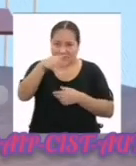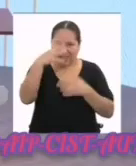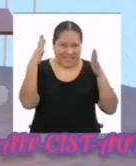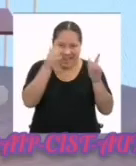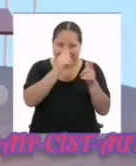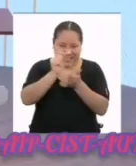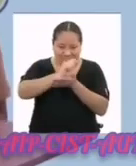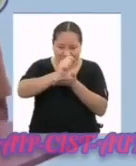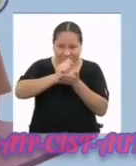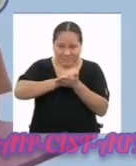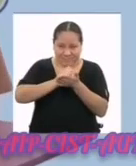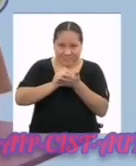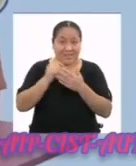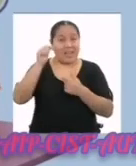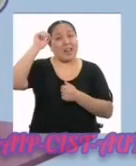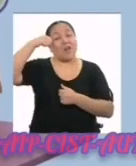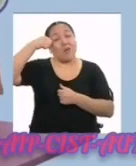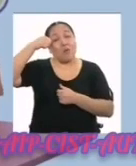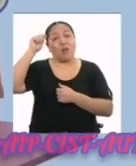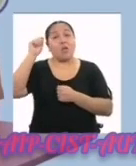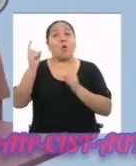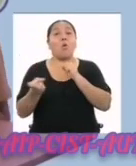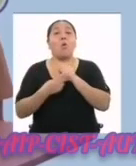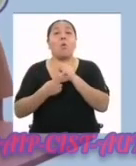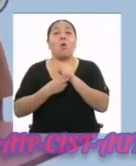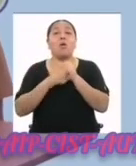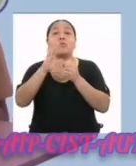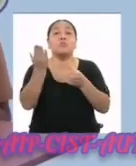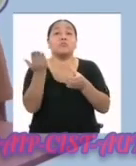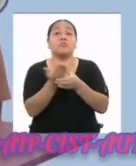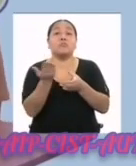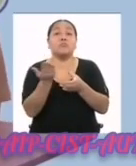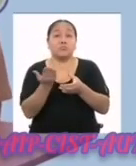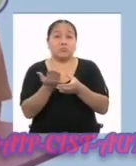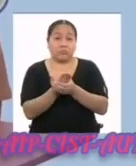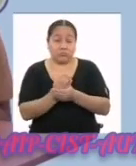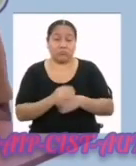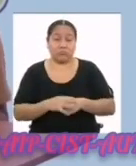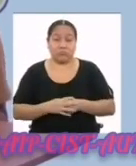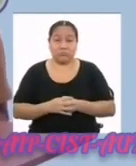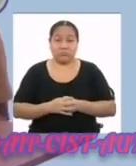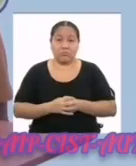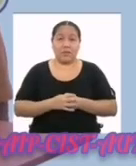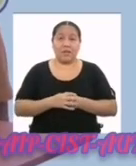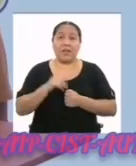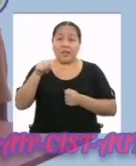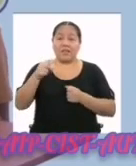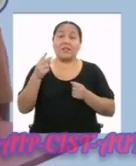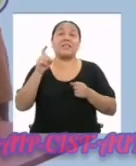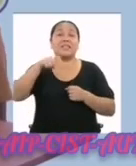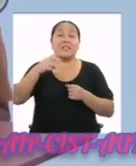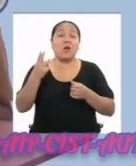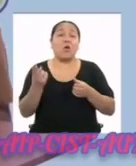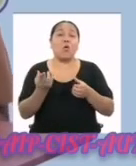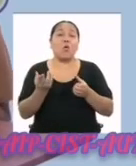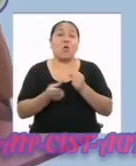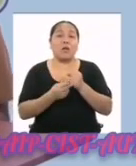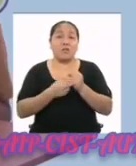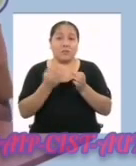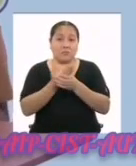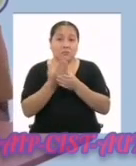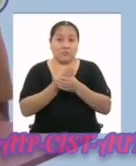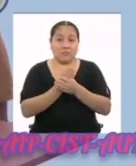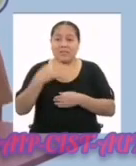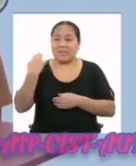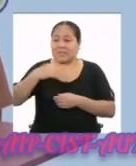y ponerse a escribir. Recuerden registrar su trabajo en su cuaderno o en hoja de reuso y guardarlo en sus portafolios para siempre